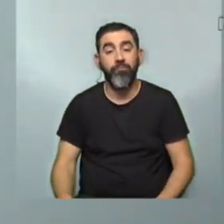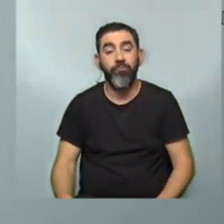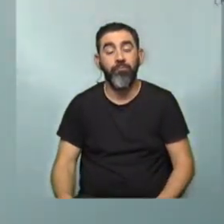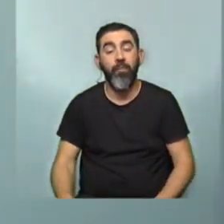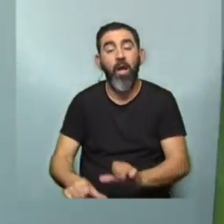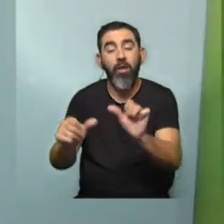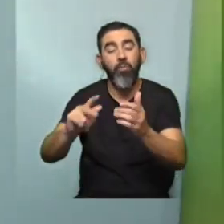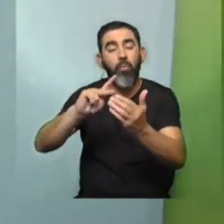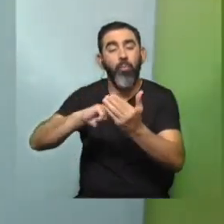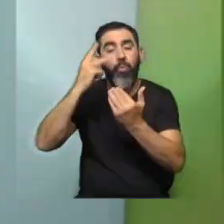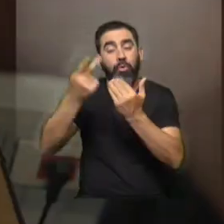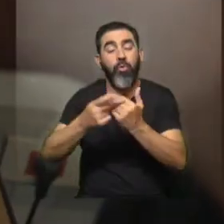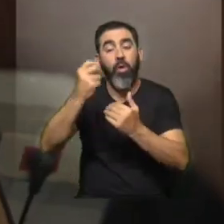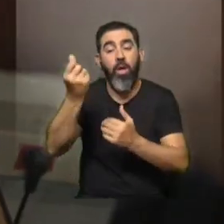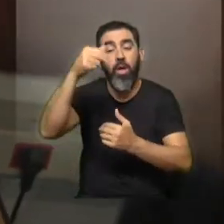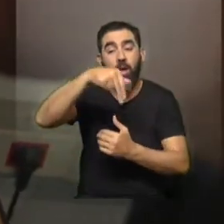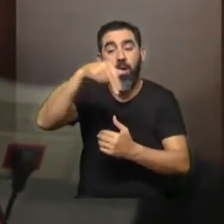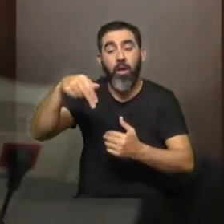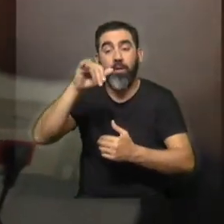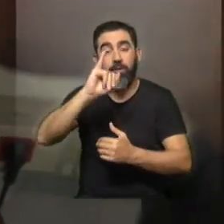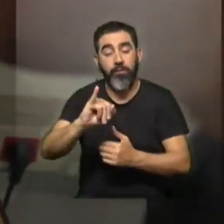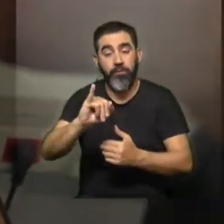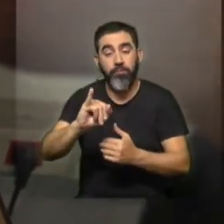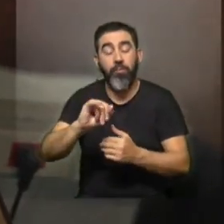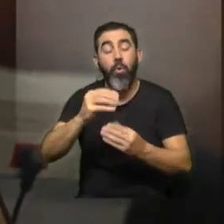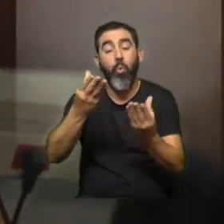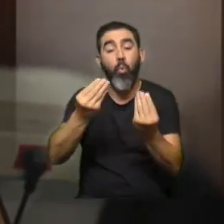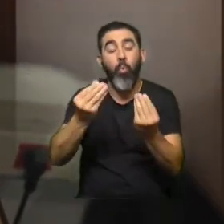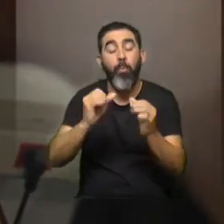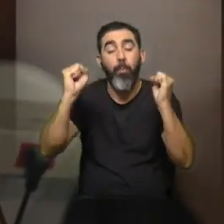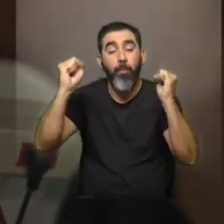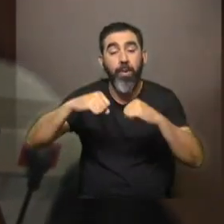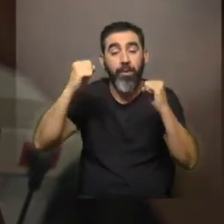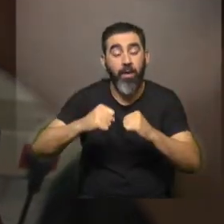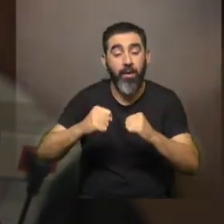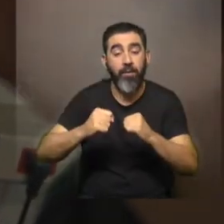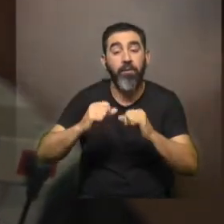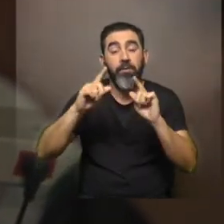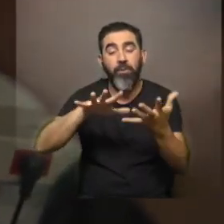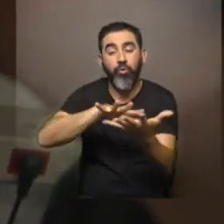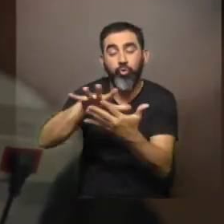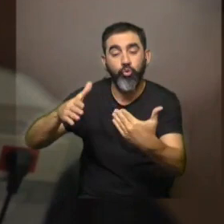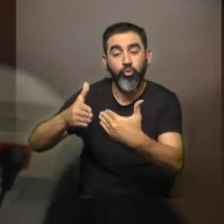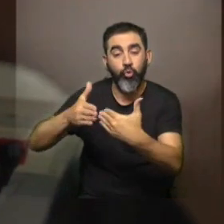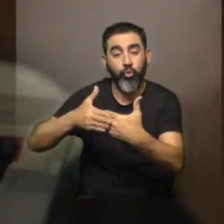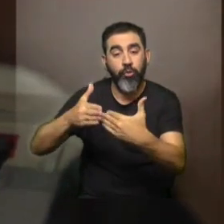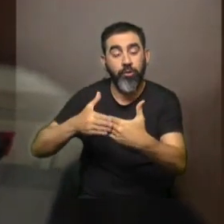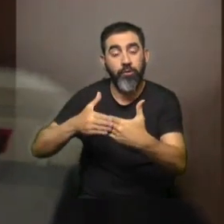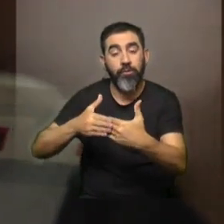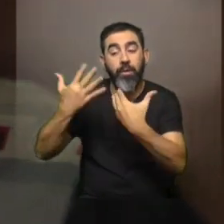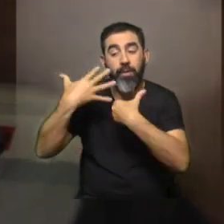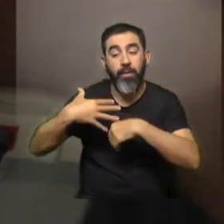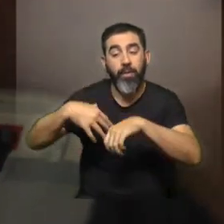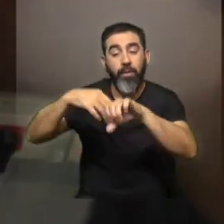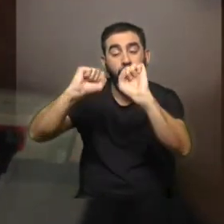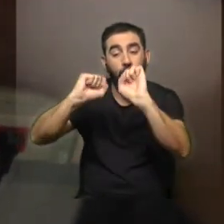Realizamos varios proyectos con ANI sobre los humedales de Santa Lucía y concheros de esa zona. La parte de hallazgos de